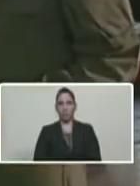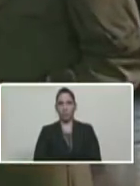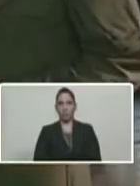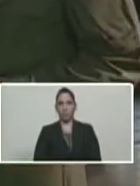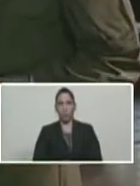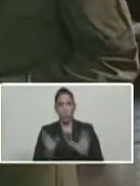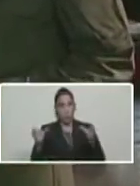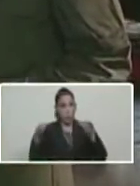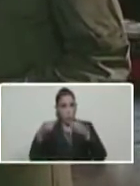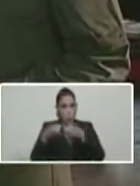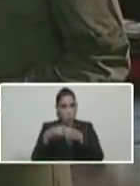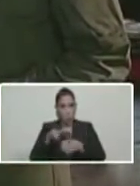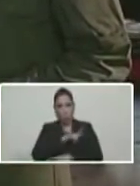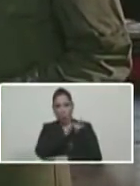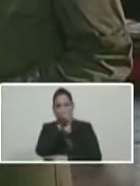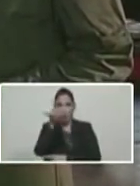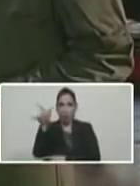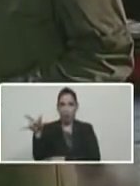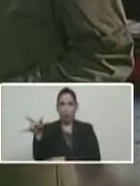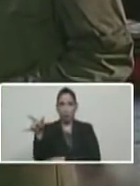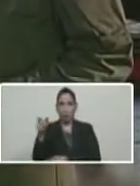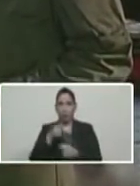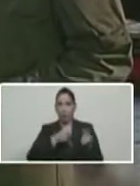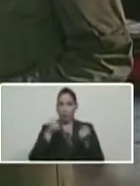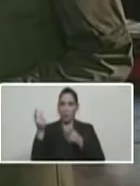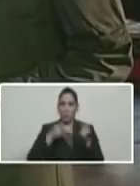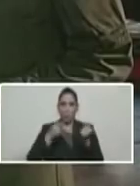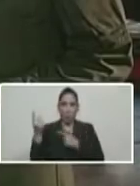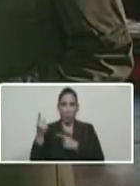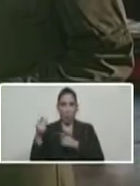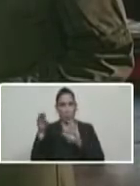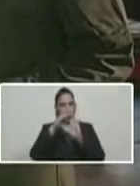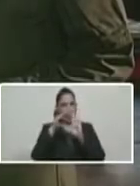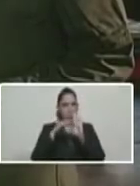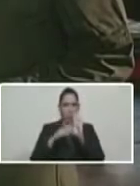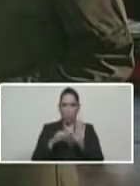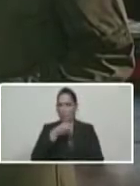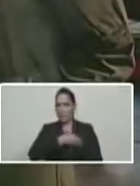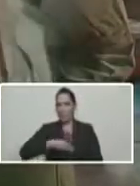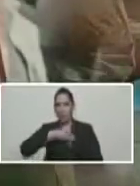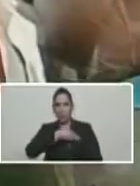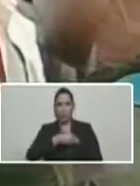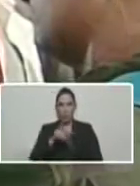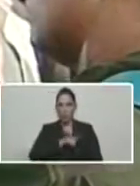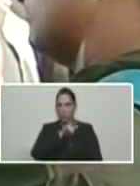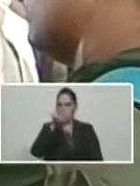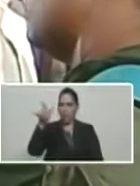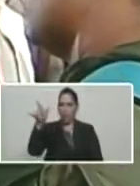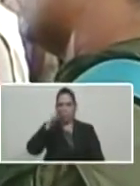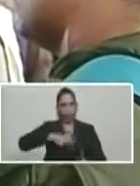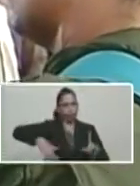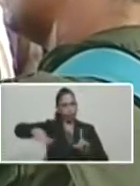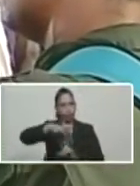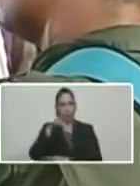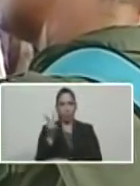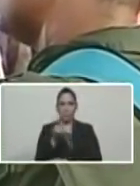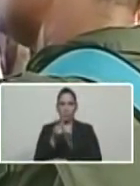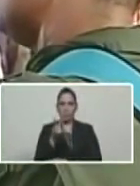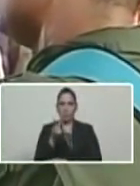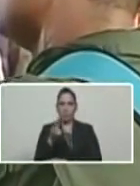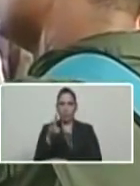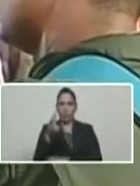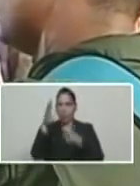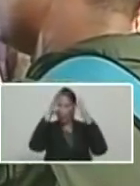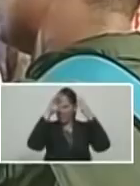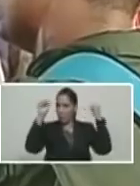Grupo Aéreo de Transporte, que ha cumplido misiones de vuelo a lo largo y ancho del territorio nacional y ha sido embajador de nuestra